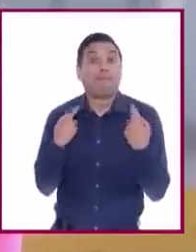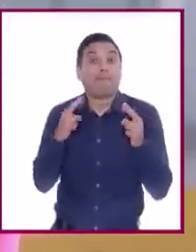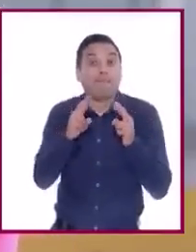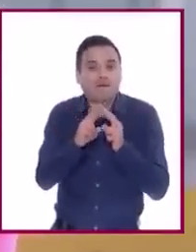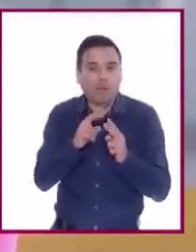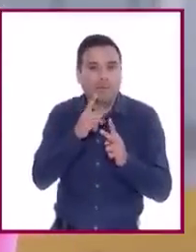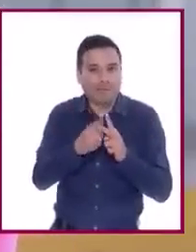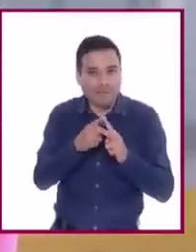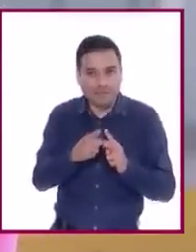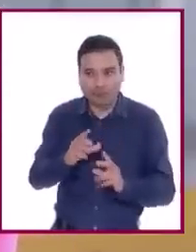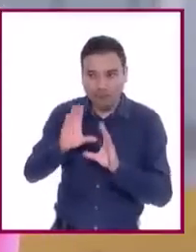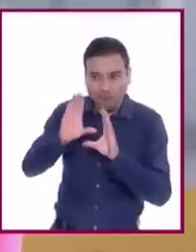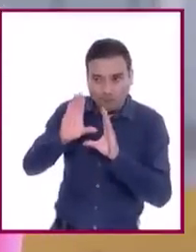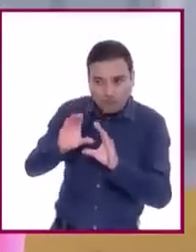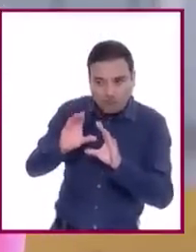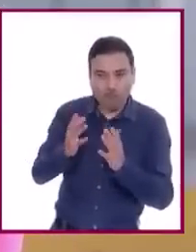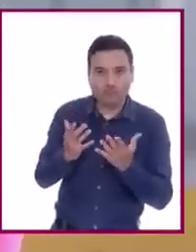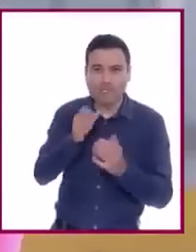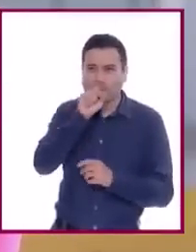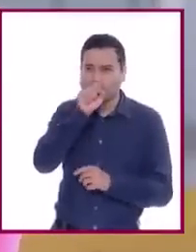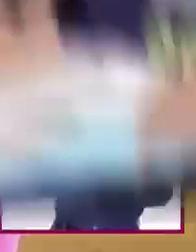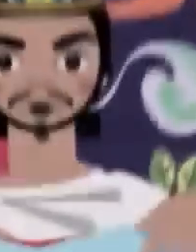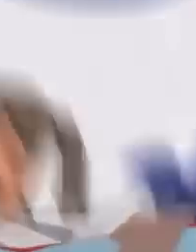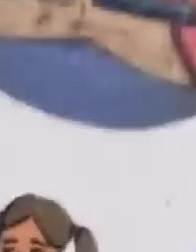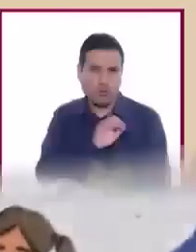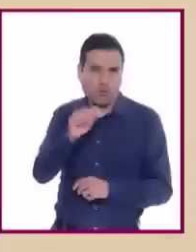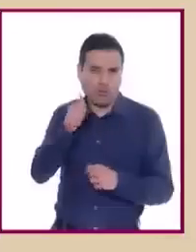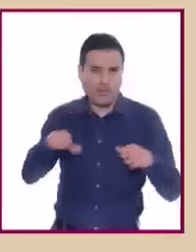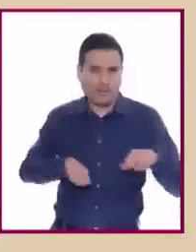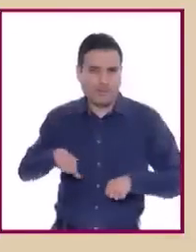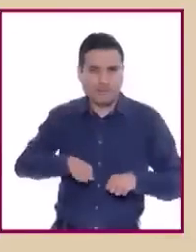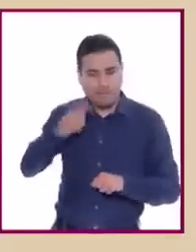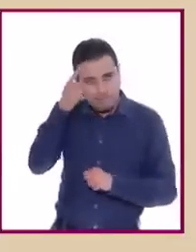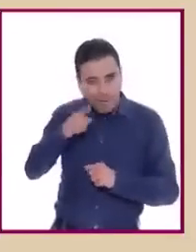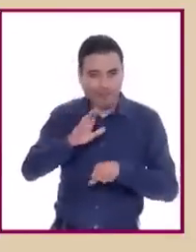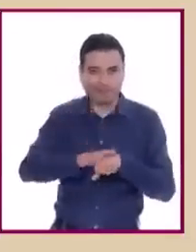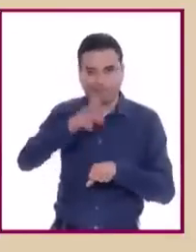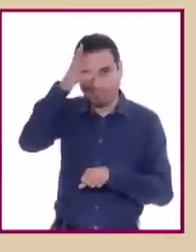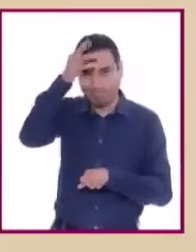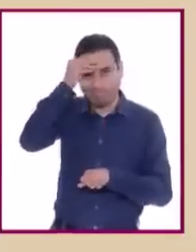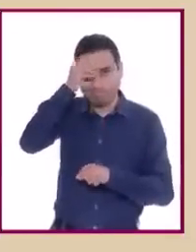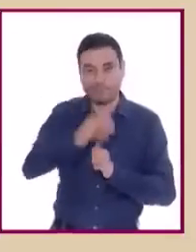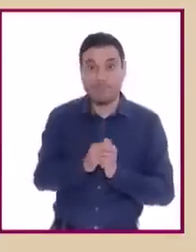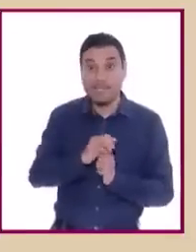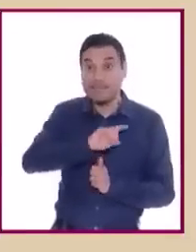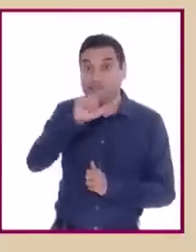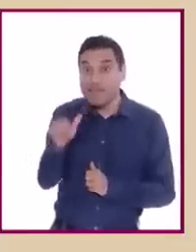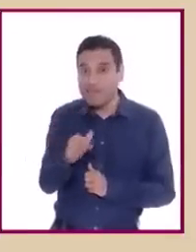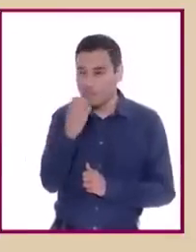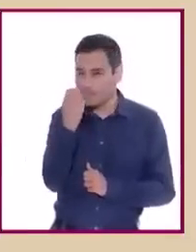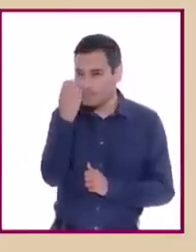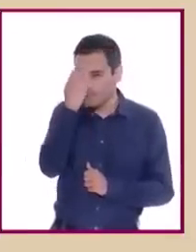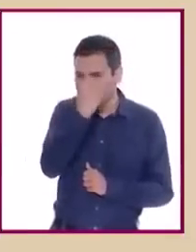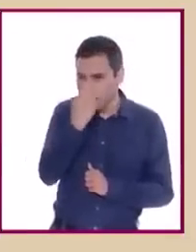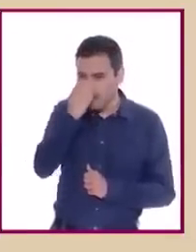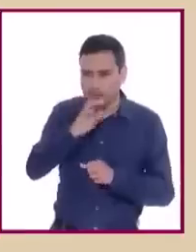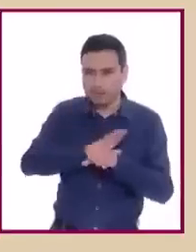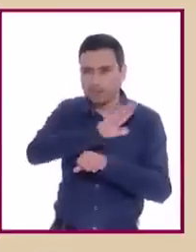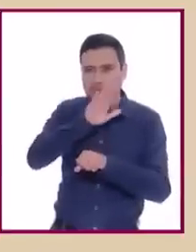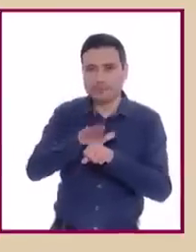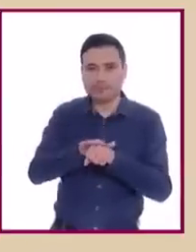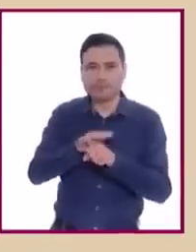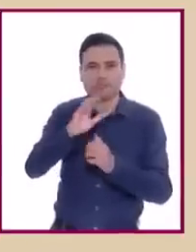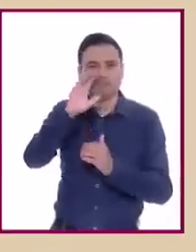otras actividades que puedan reforzar el conocimiento y cerramos la evaluación con un planteamiento muy interesante